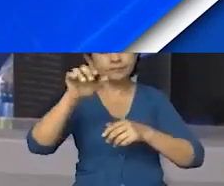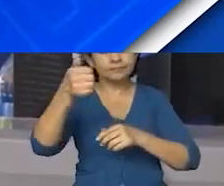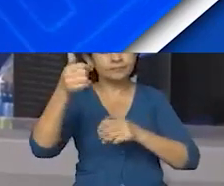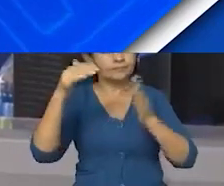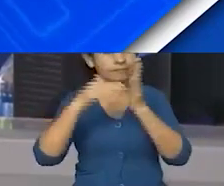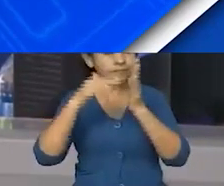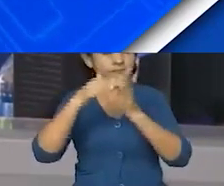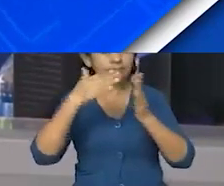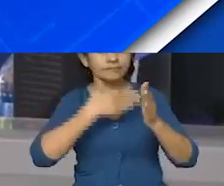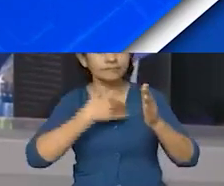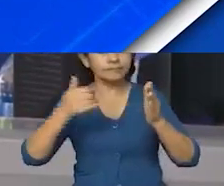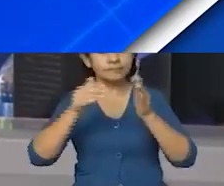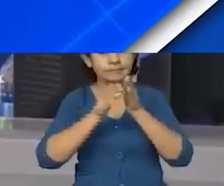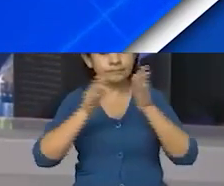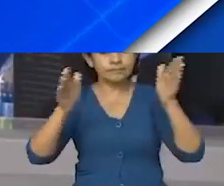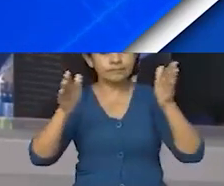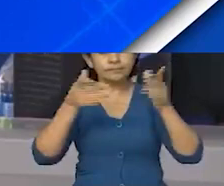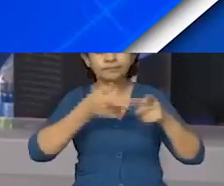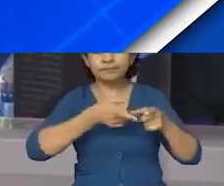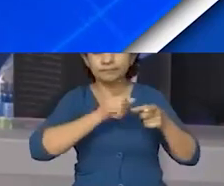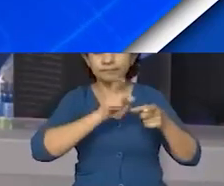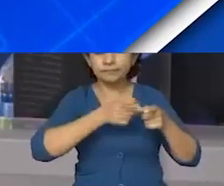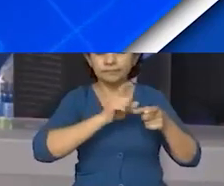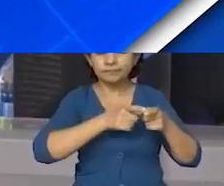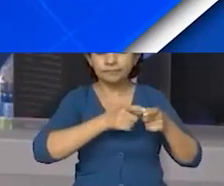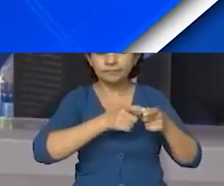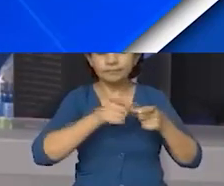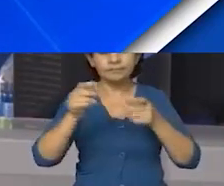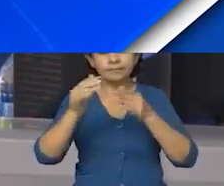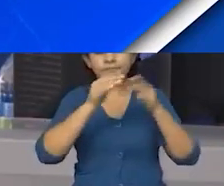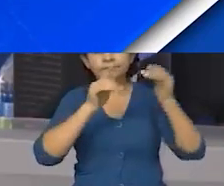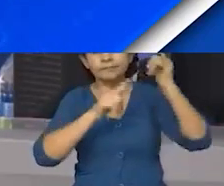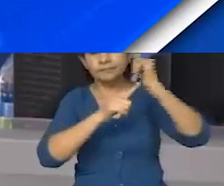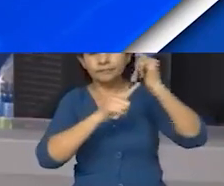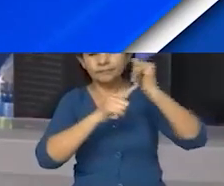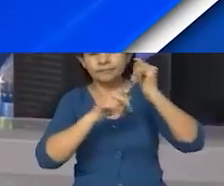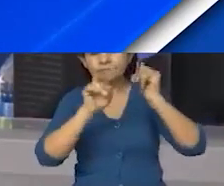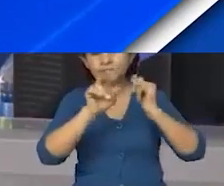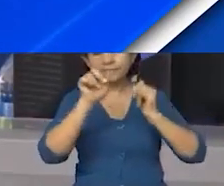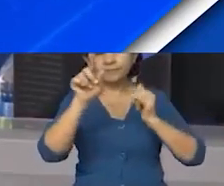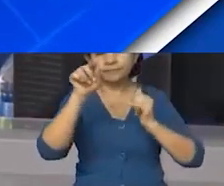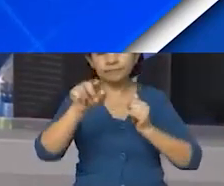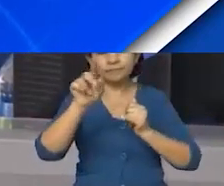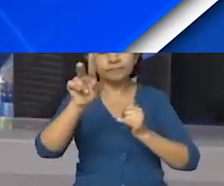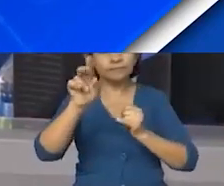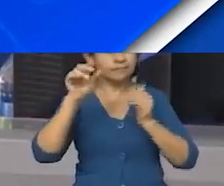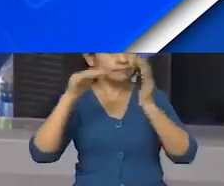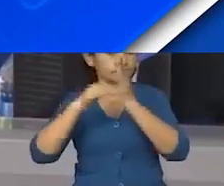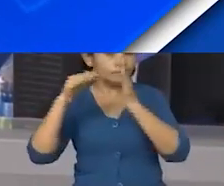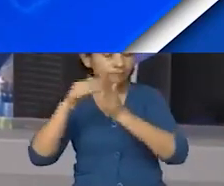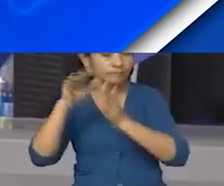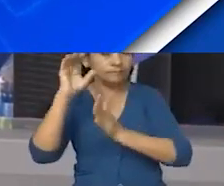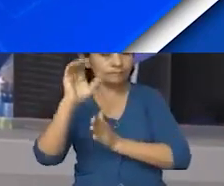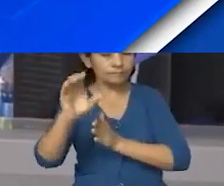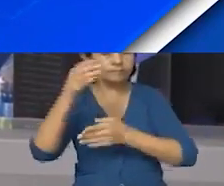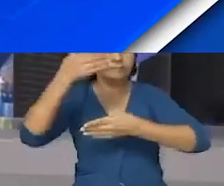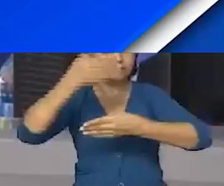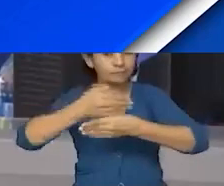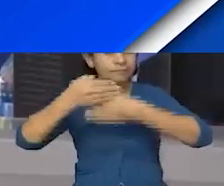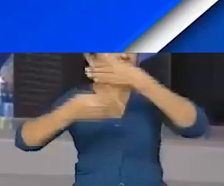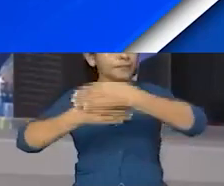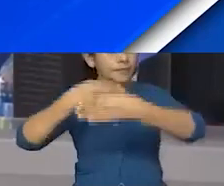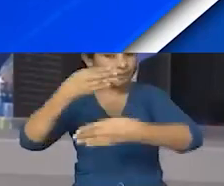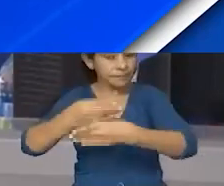4.6 millones. Mejoramiento y ampliación del sistema de alcantarillado sanitario de la ciudad de Tipitapa, 21.1 millones.